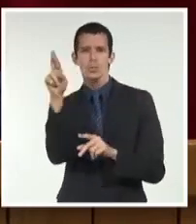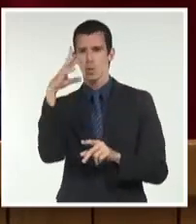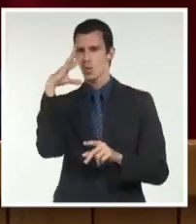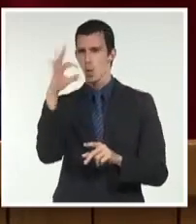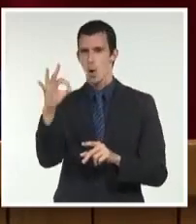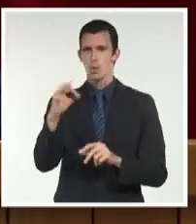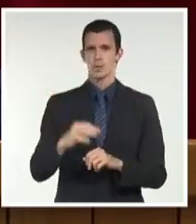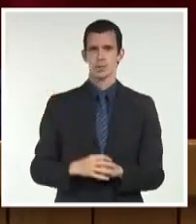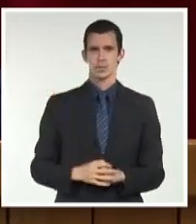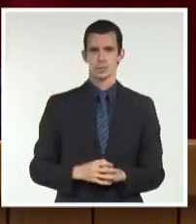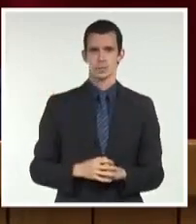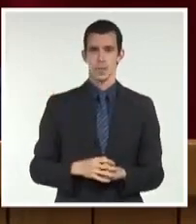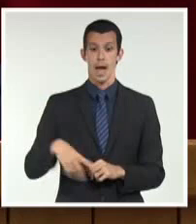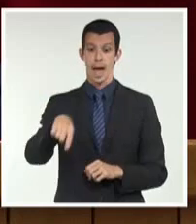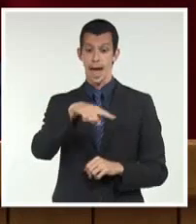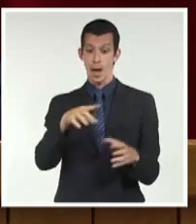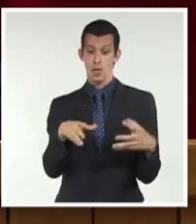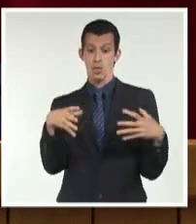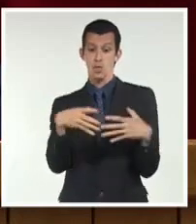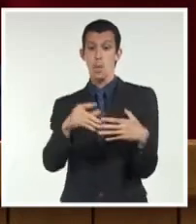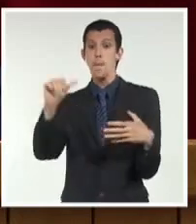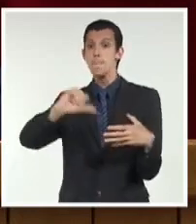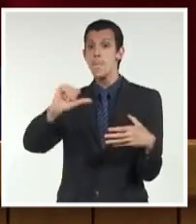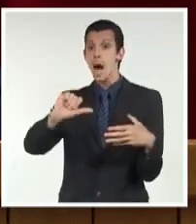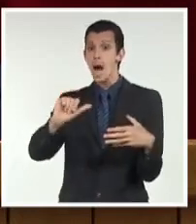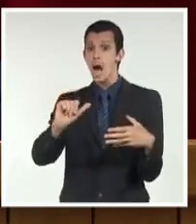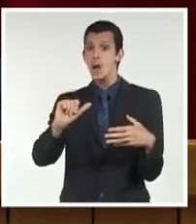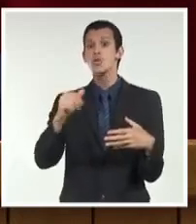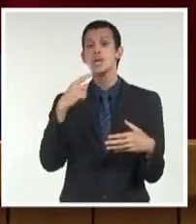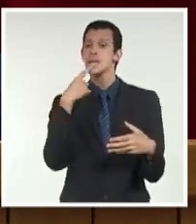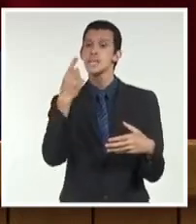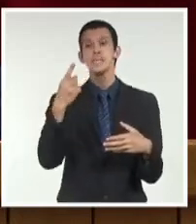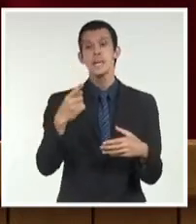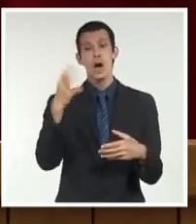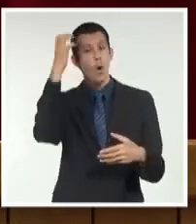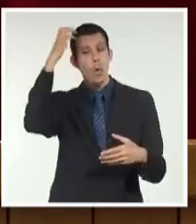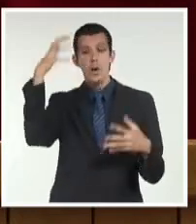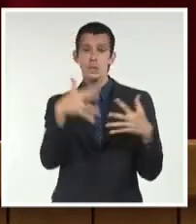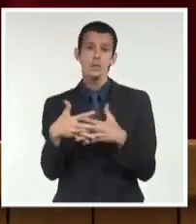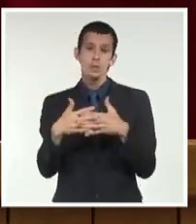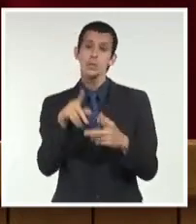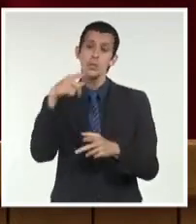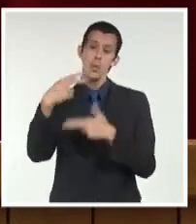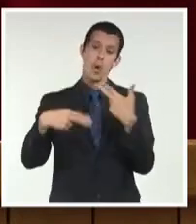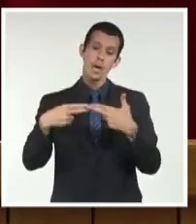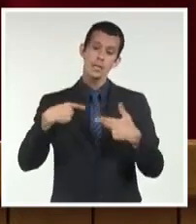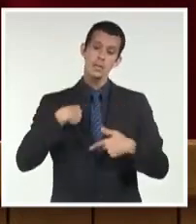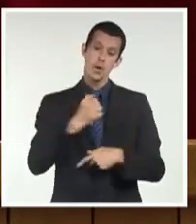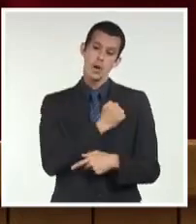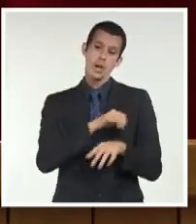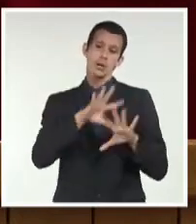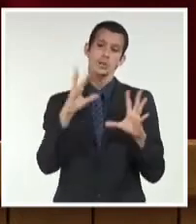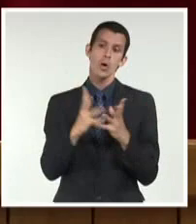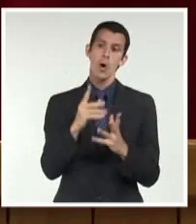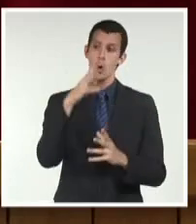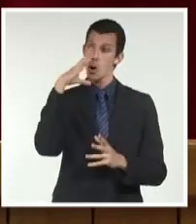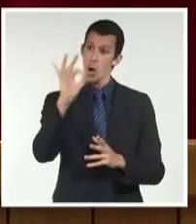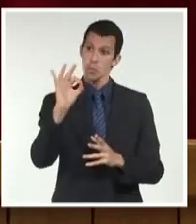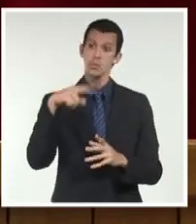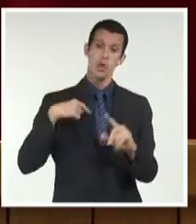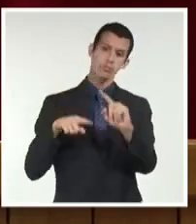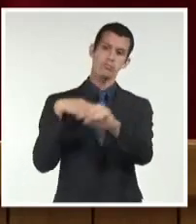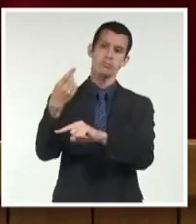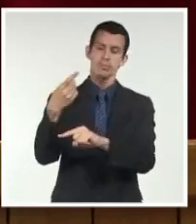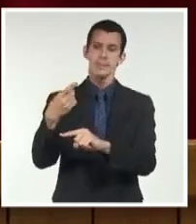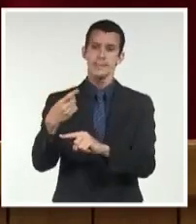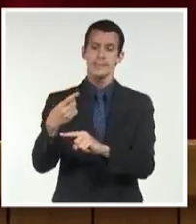amenaza, la extorsión, el chantaje y cualquier otra forma violenta de prohibir el pensamiento diferente, de